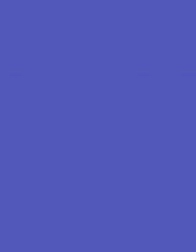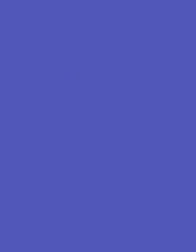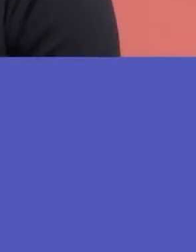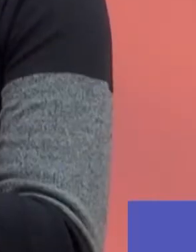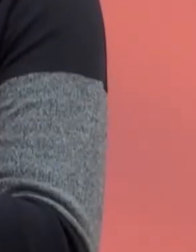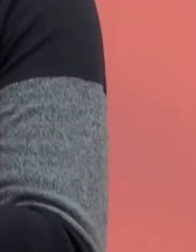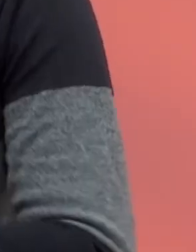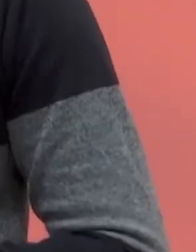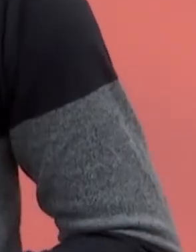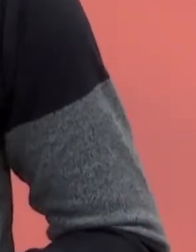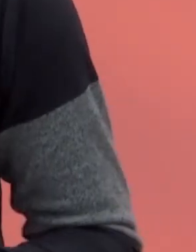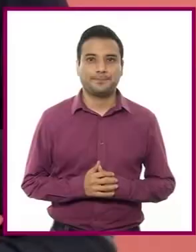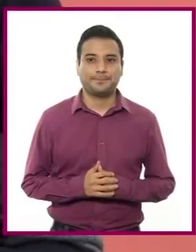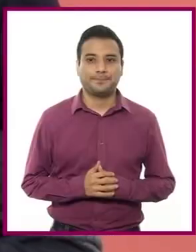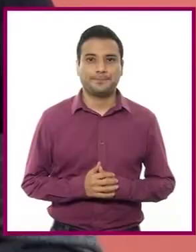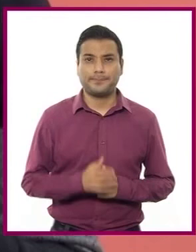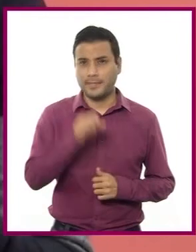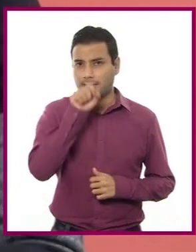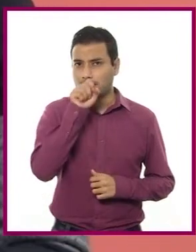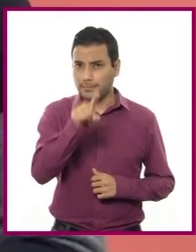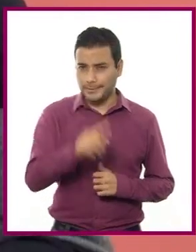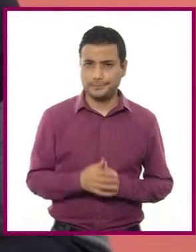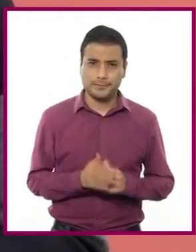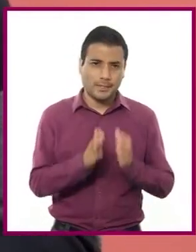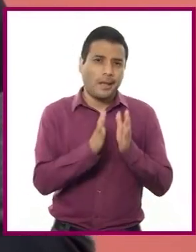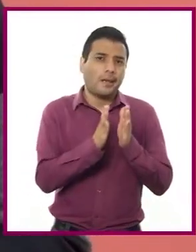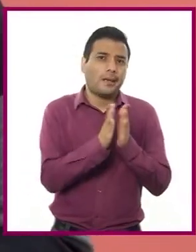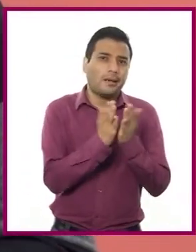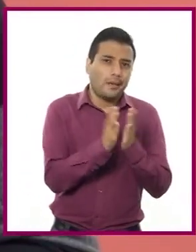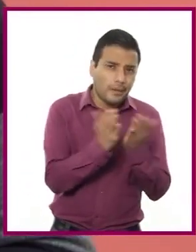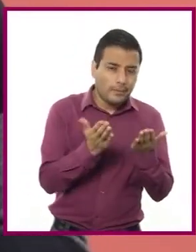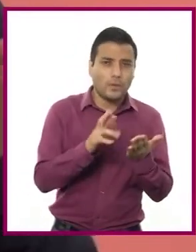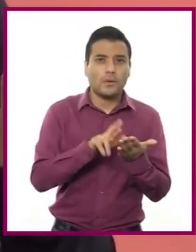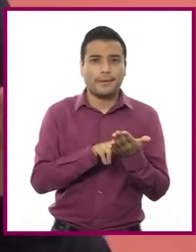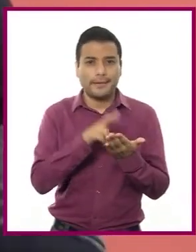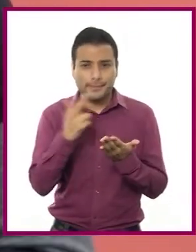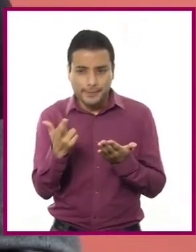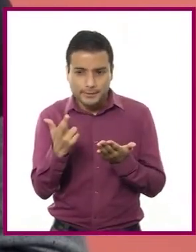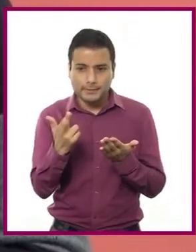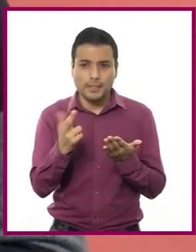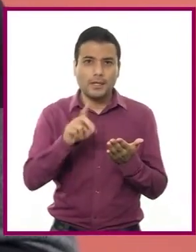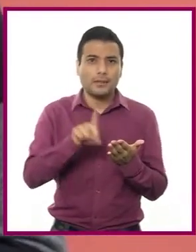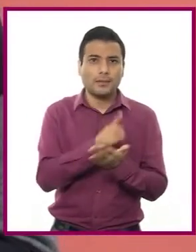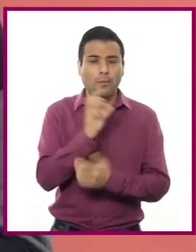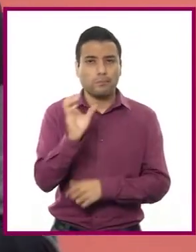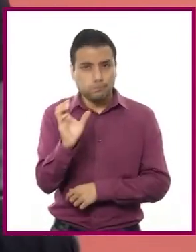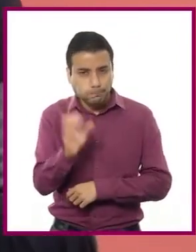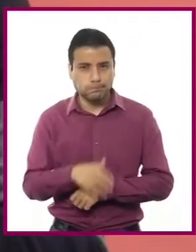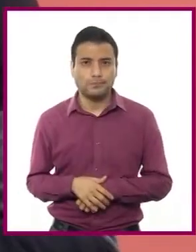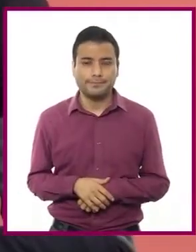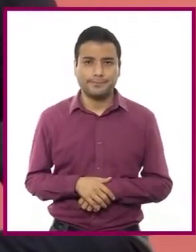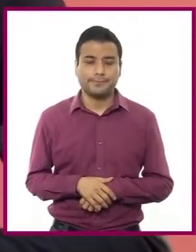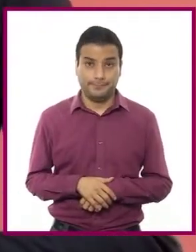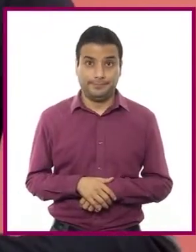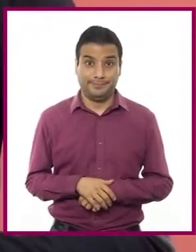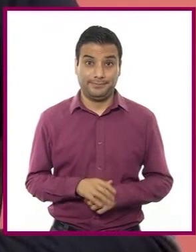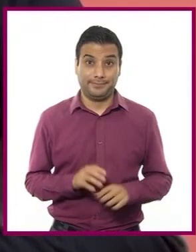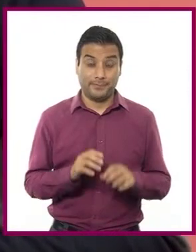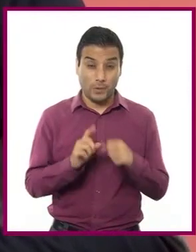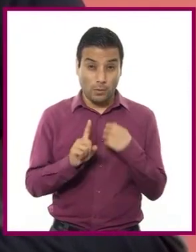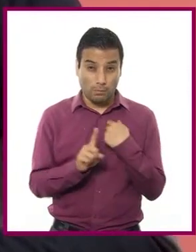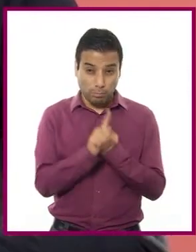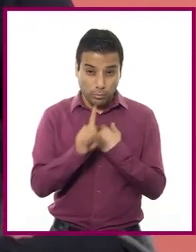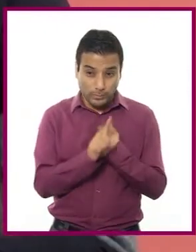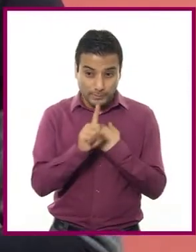búsqueda. También pueden revisar libros, revistas, enciclopedias. Cuando se trate de un problema